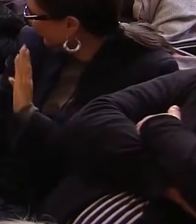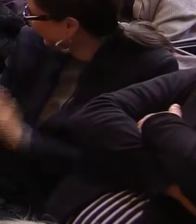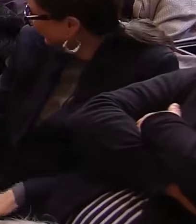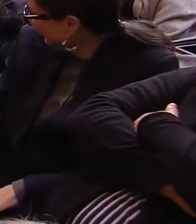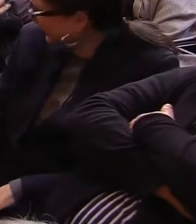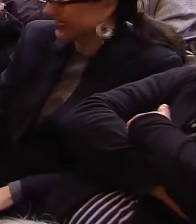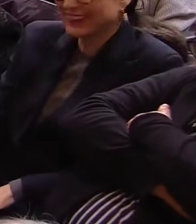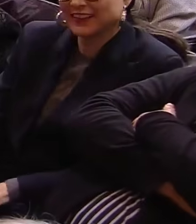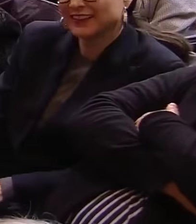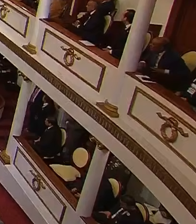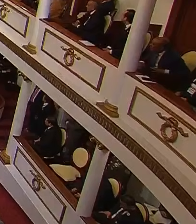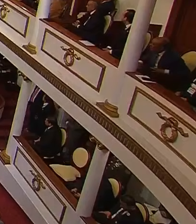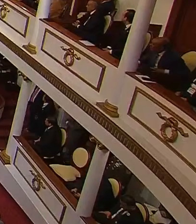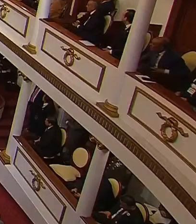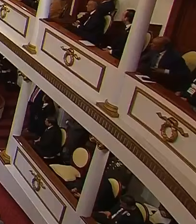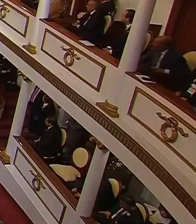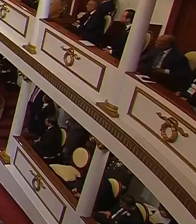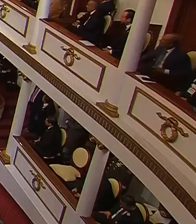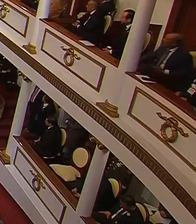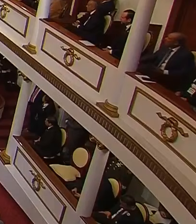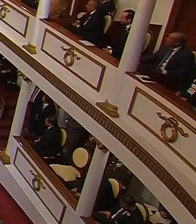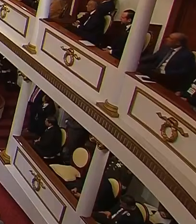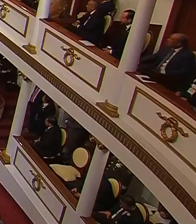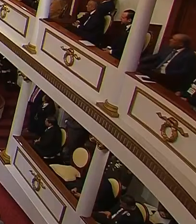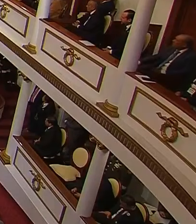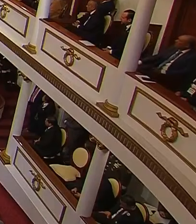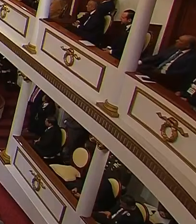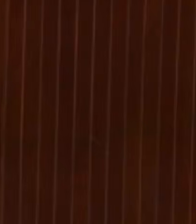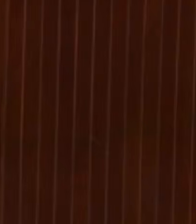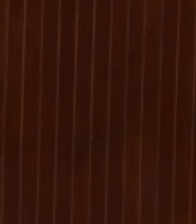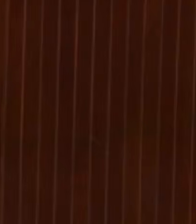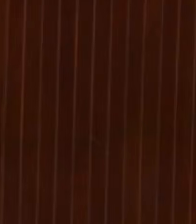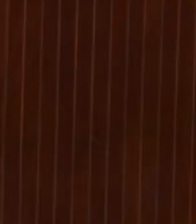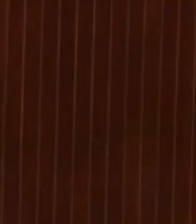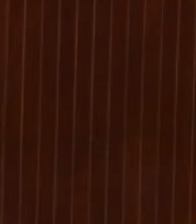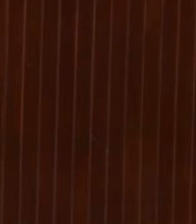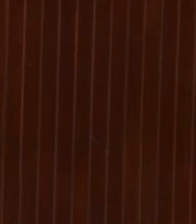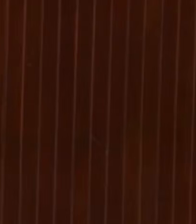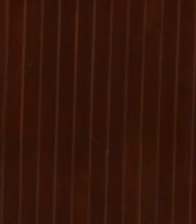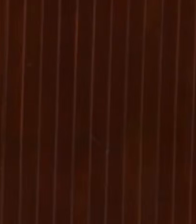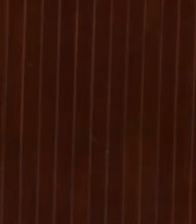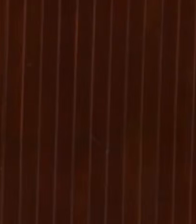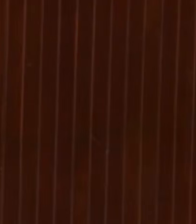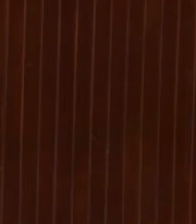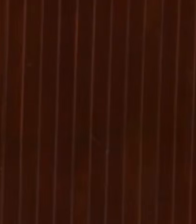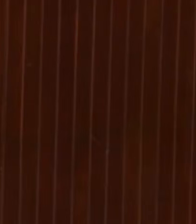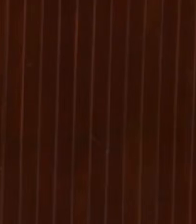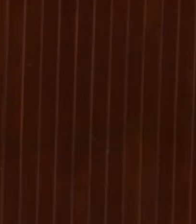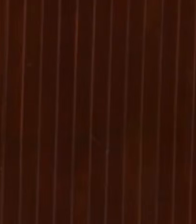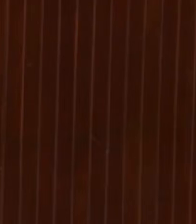Por ello, hoy, 5 de febrero, en el aniversario de la promulgación de la Constitución